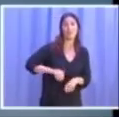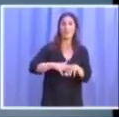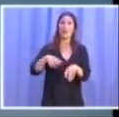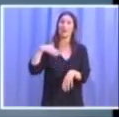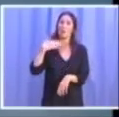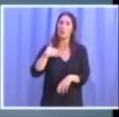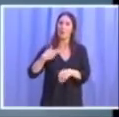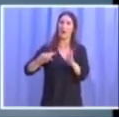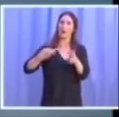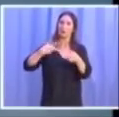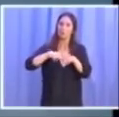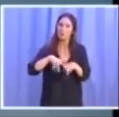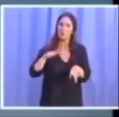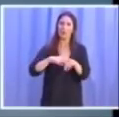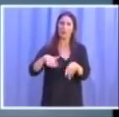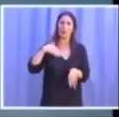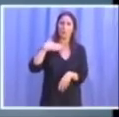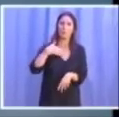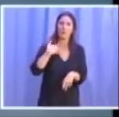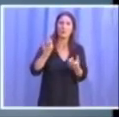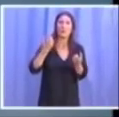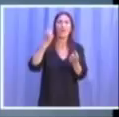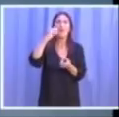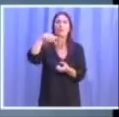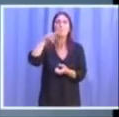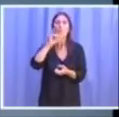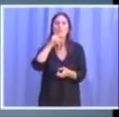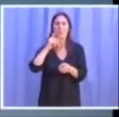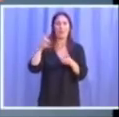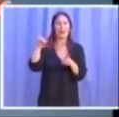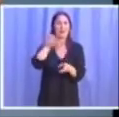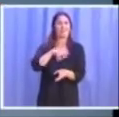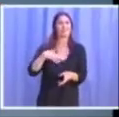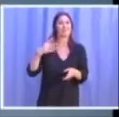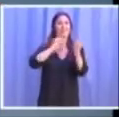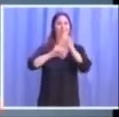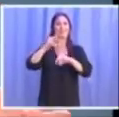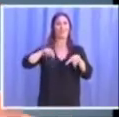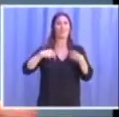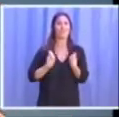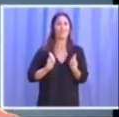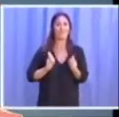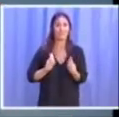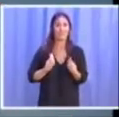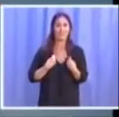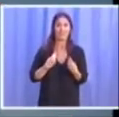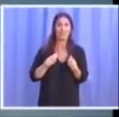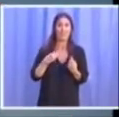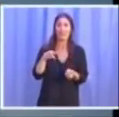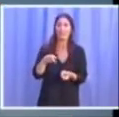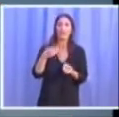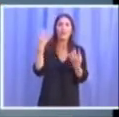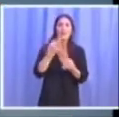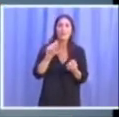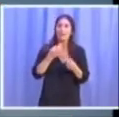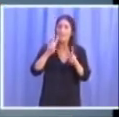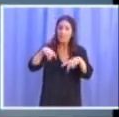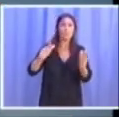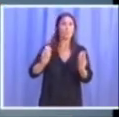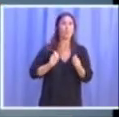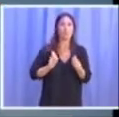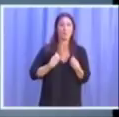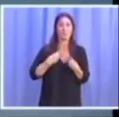para actuar. Recuperar Emuvisa para poder invertir en rehabilitación de vivienda. Que ustedes hablan de viviendas nuevas, parece que no han aprendido nada. Hay que rehabilitar vivienda, sobre